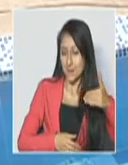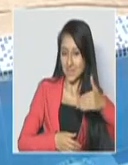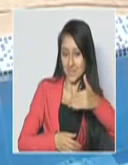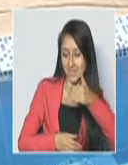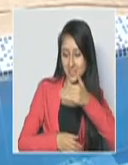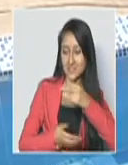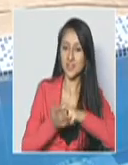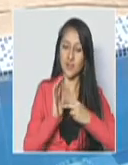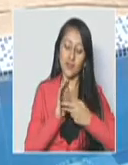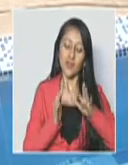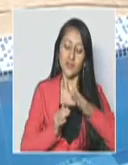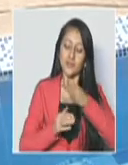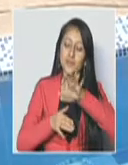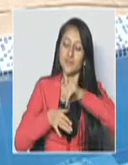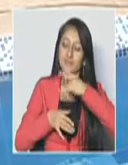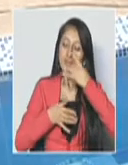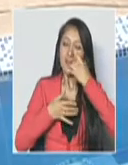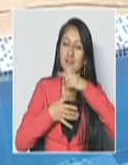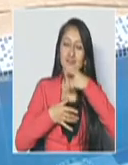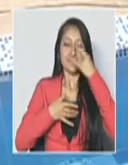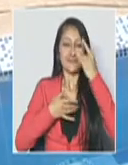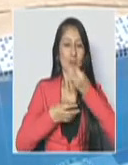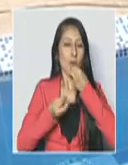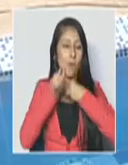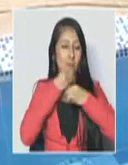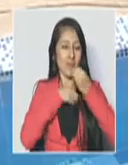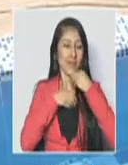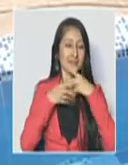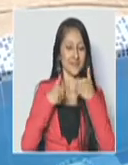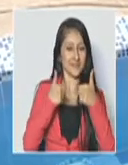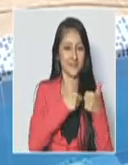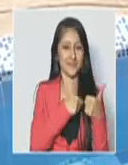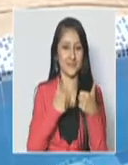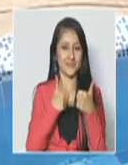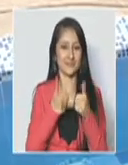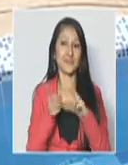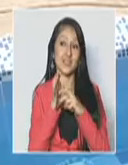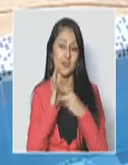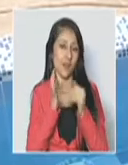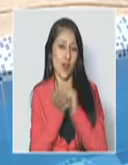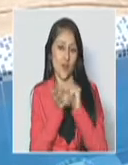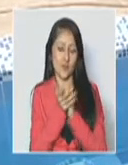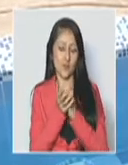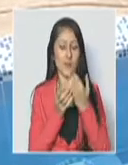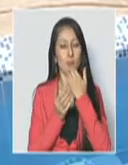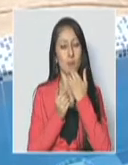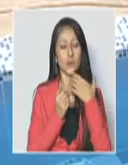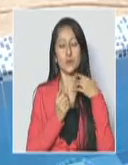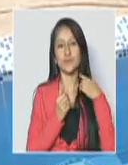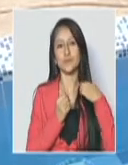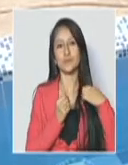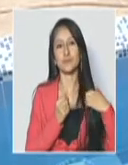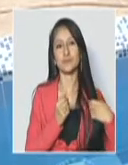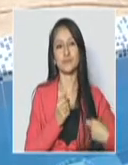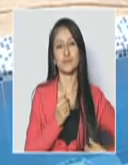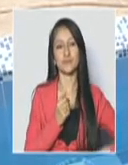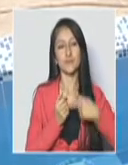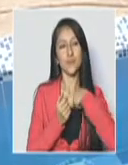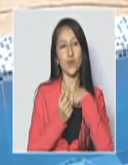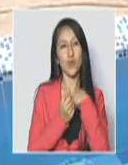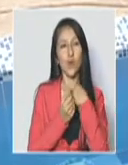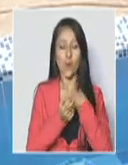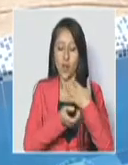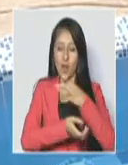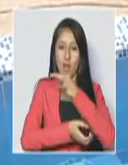se puedan nutrir adecuadamente entonces yo no me gano nada diciéndole no yo le voy a am a